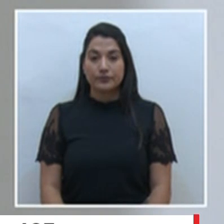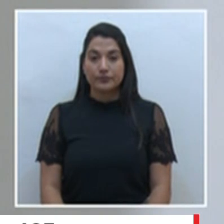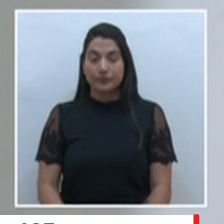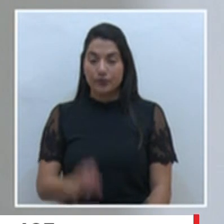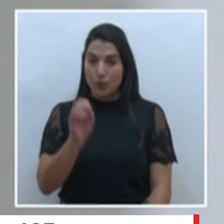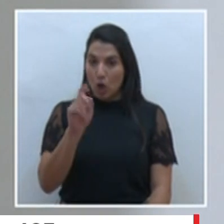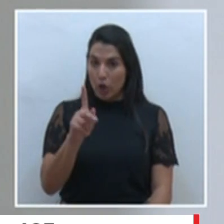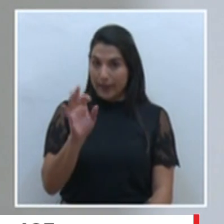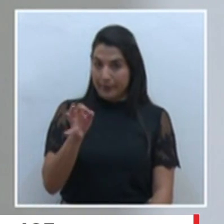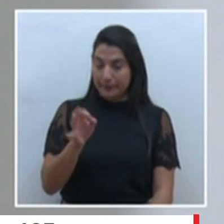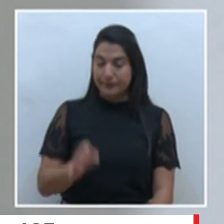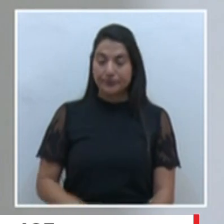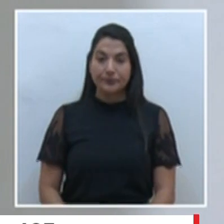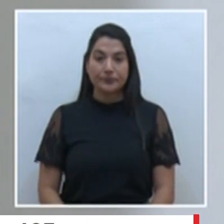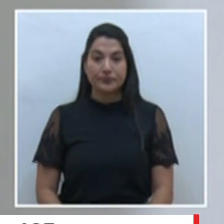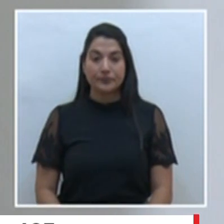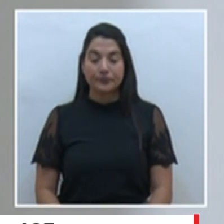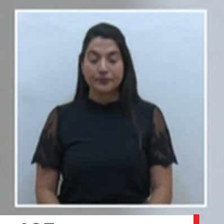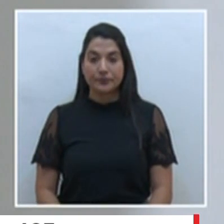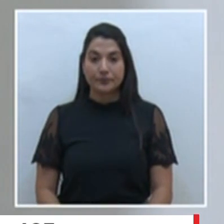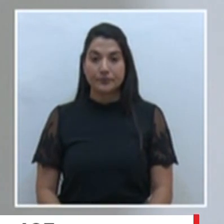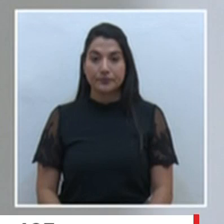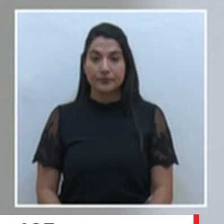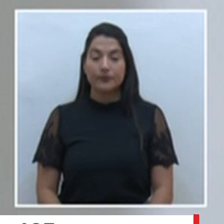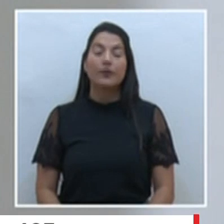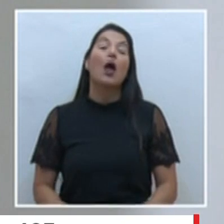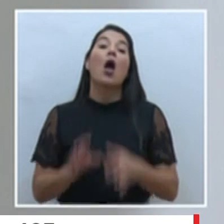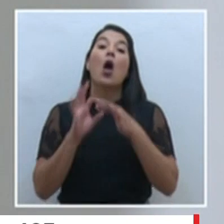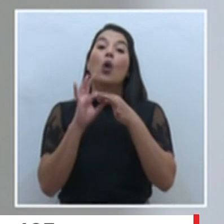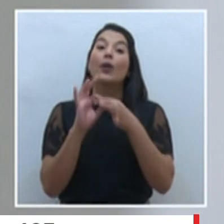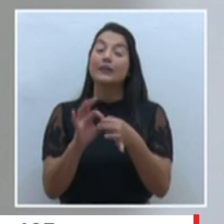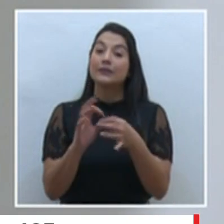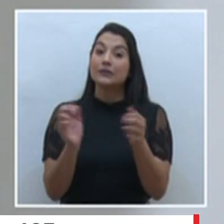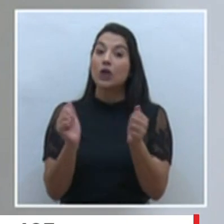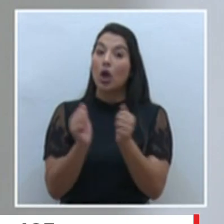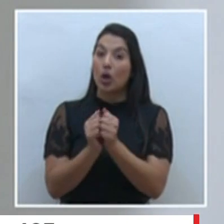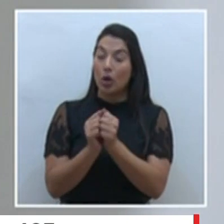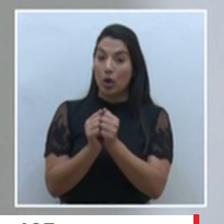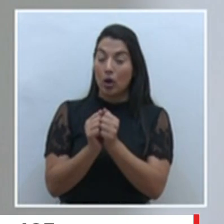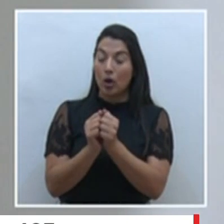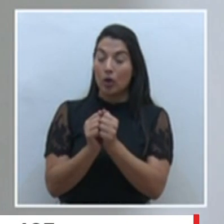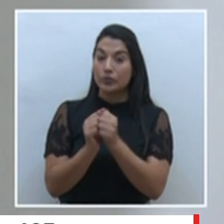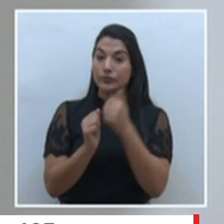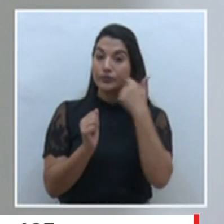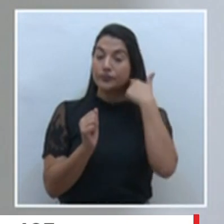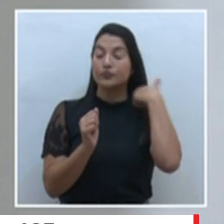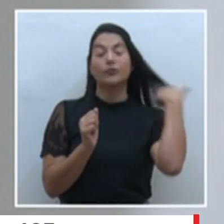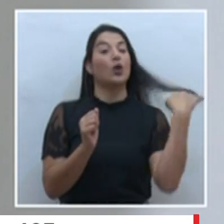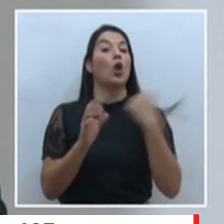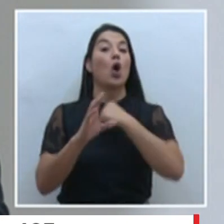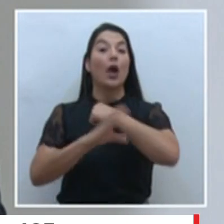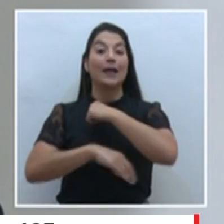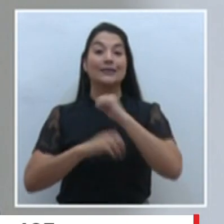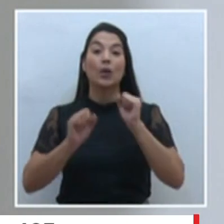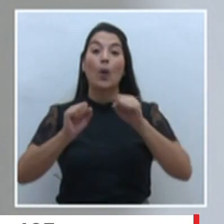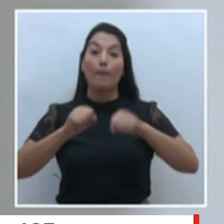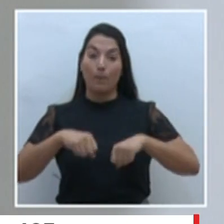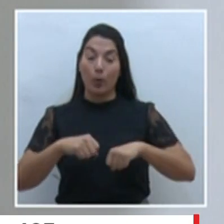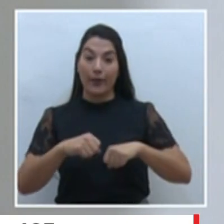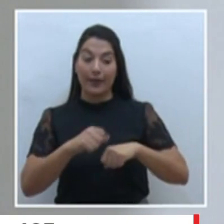Ok, muy bien. Con respecto a las sanciones que se pueden imponer